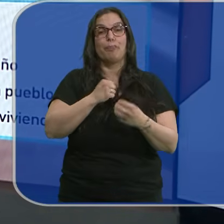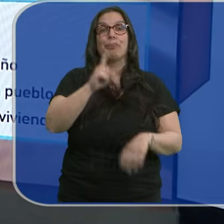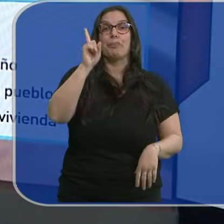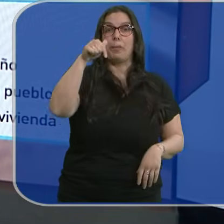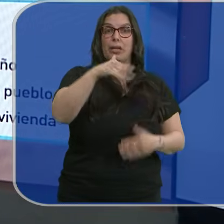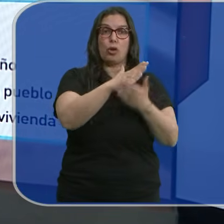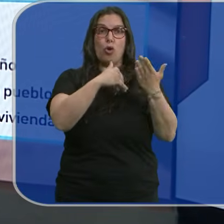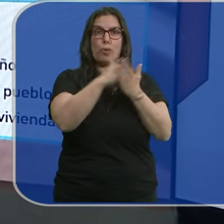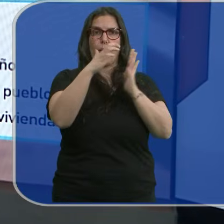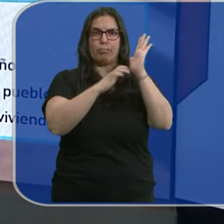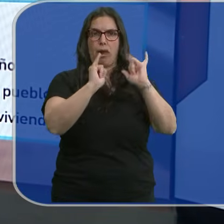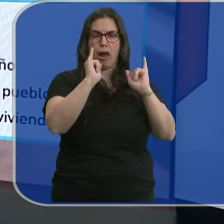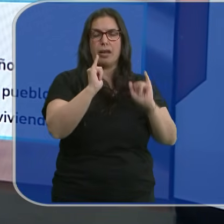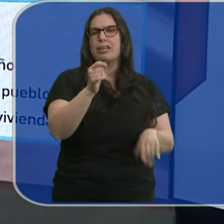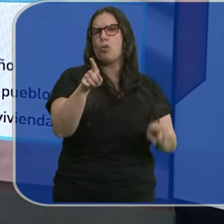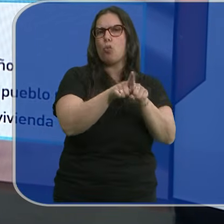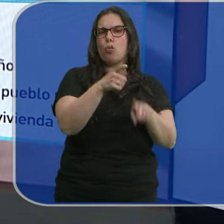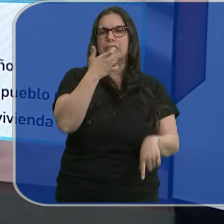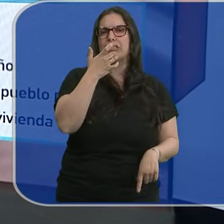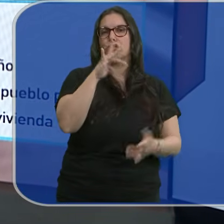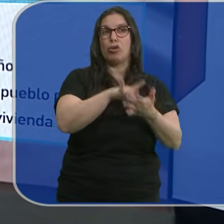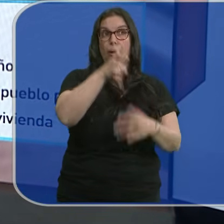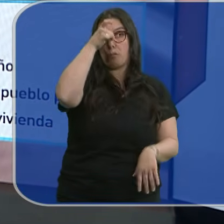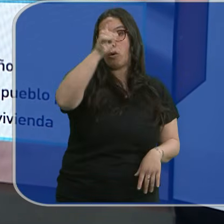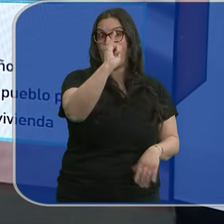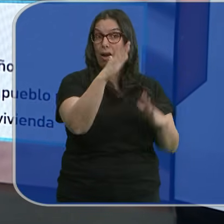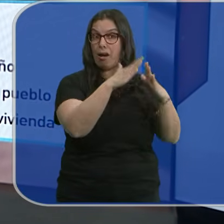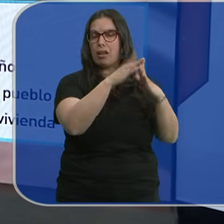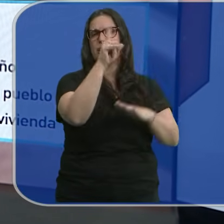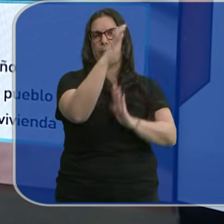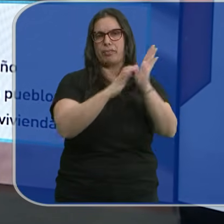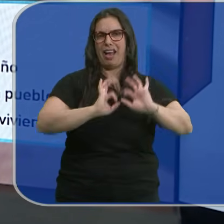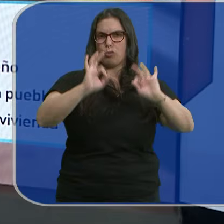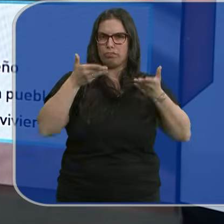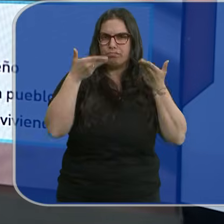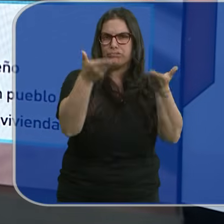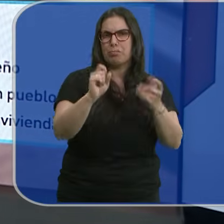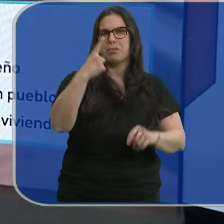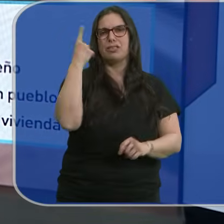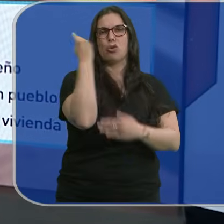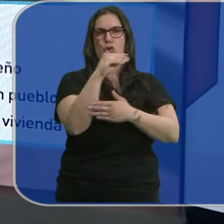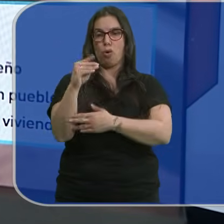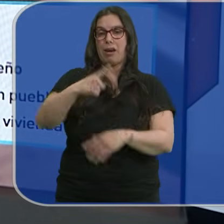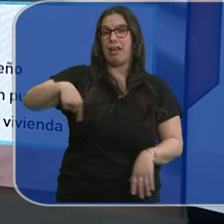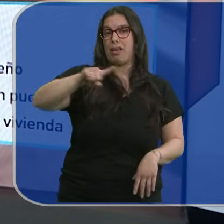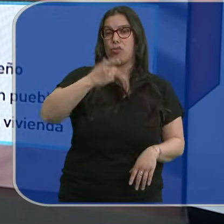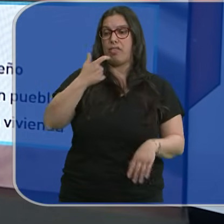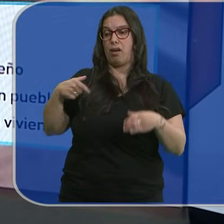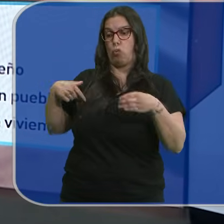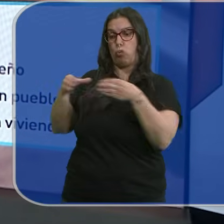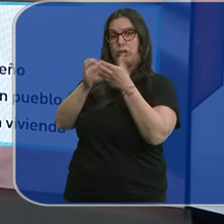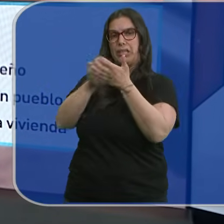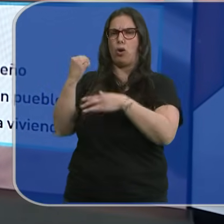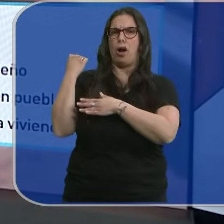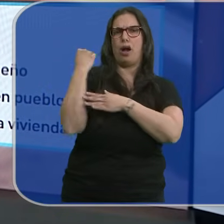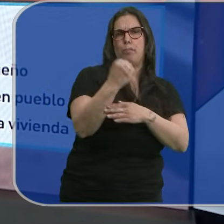nuestra comunidad, al igual que si tuviéramos una vivienda en el mundo rural. Son ayudas especialmente centradas en los jóvenes, población que desde la Junta